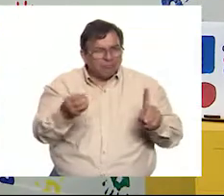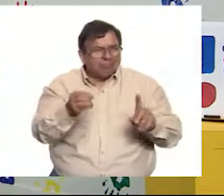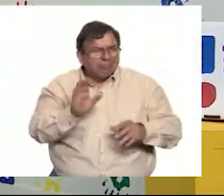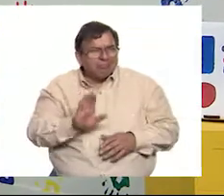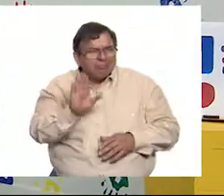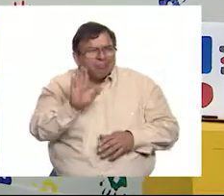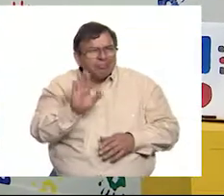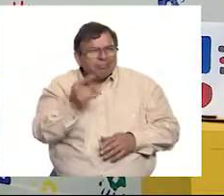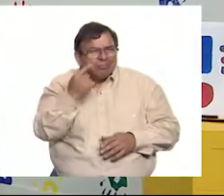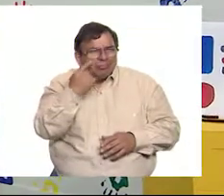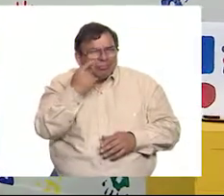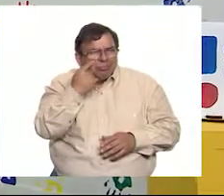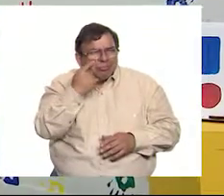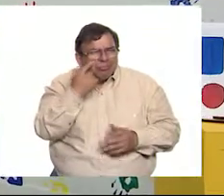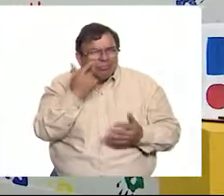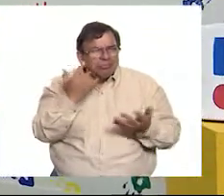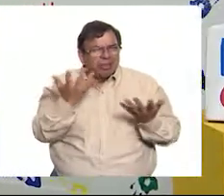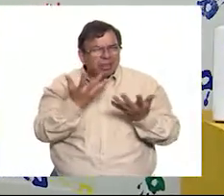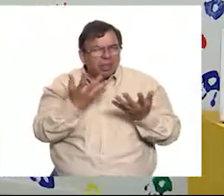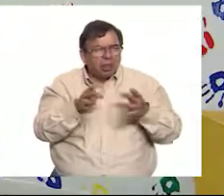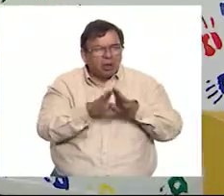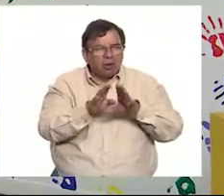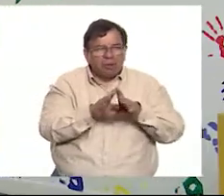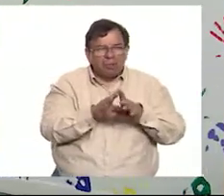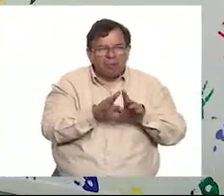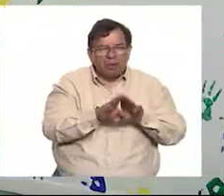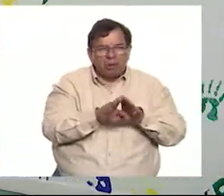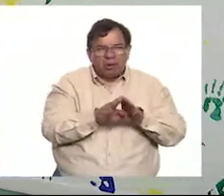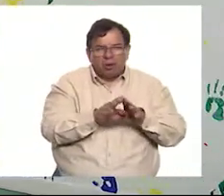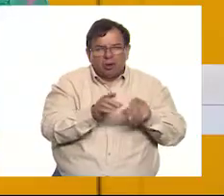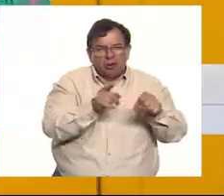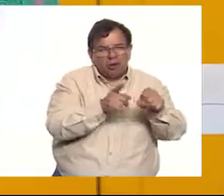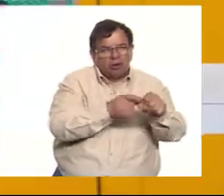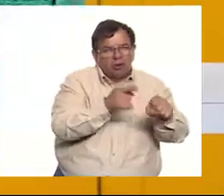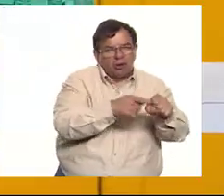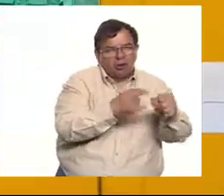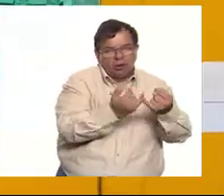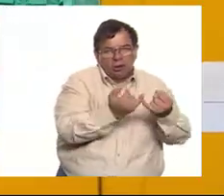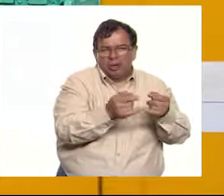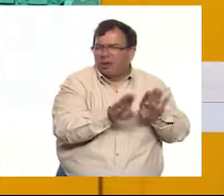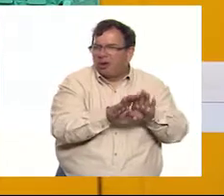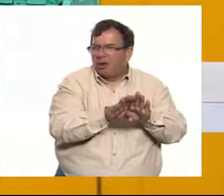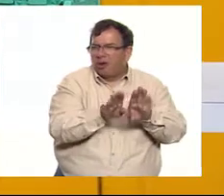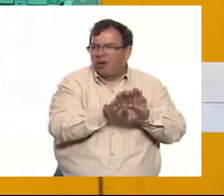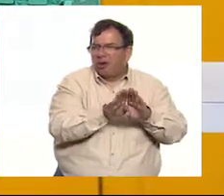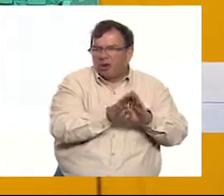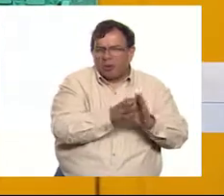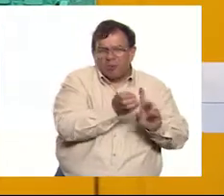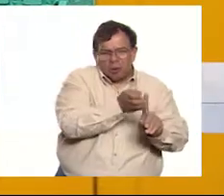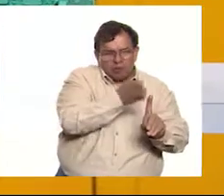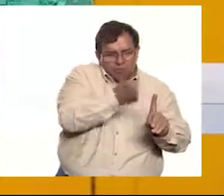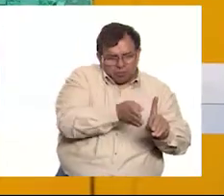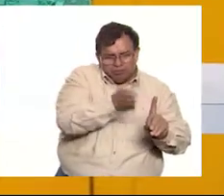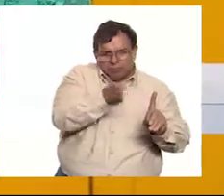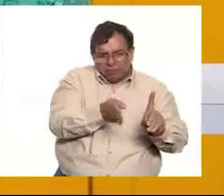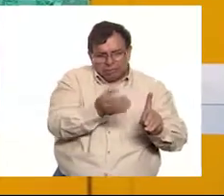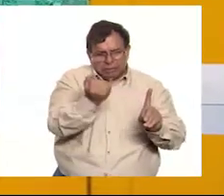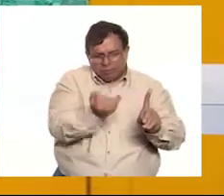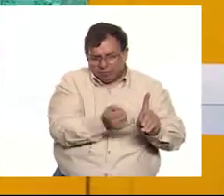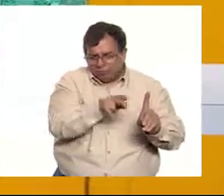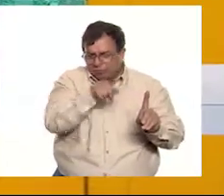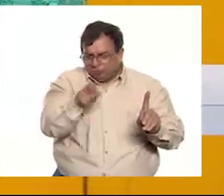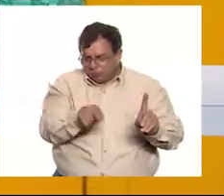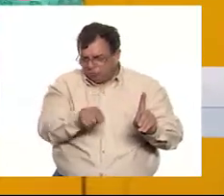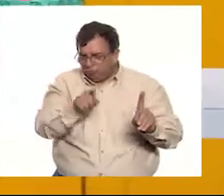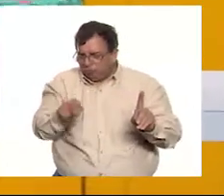parece si vamos haciéndolo, pues, diferente? No nada más color con color, sino creando una secuencia. Ay, una